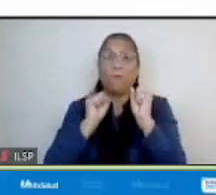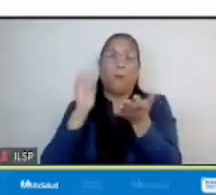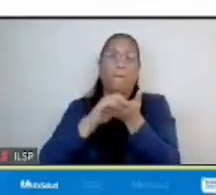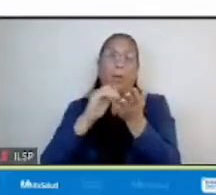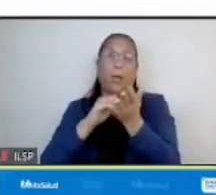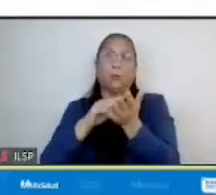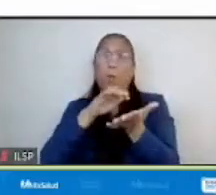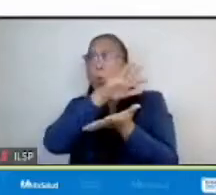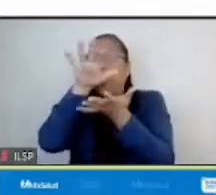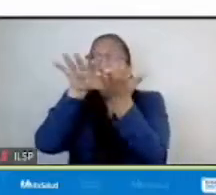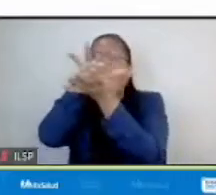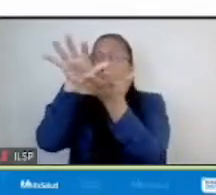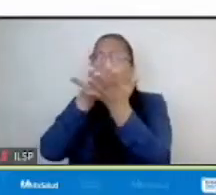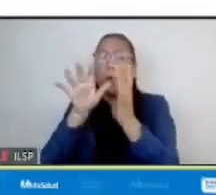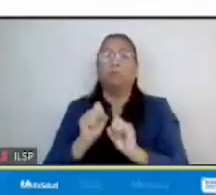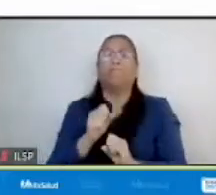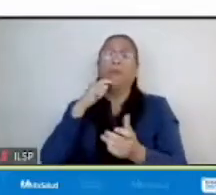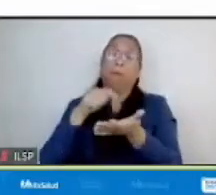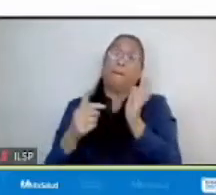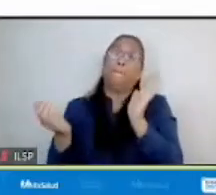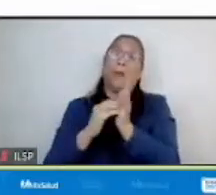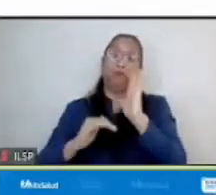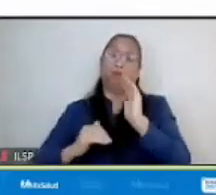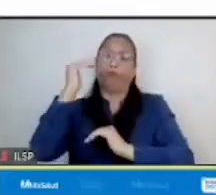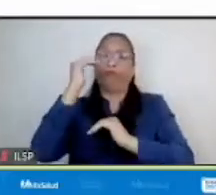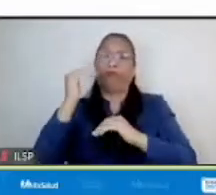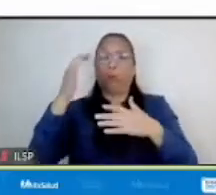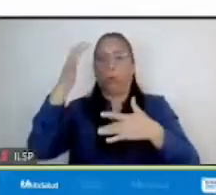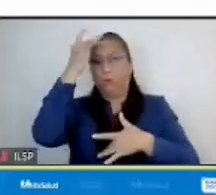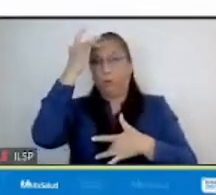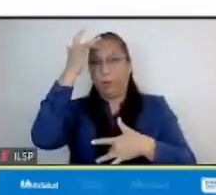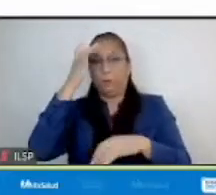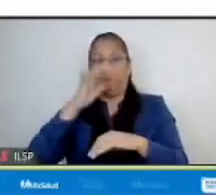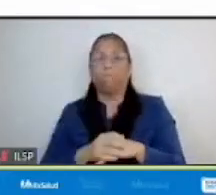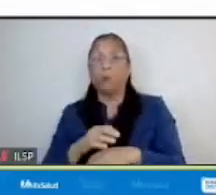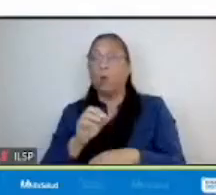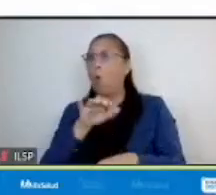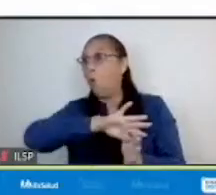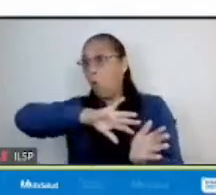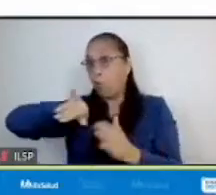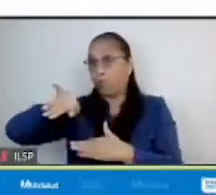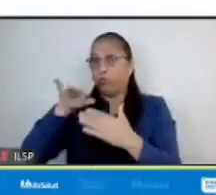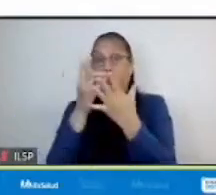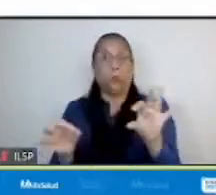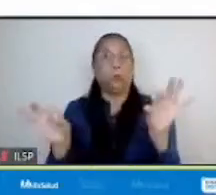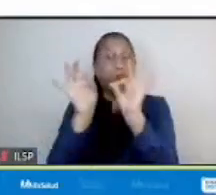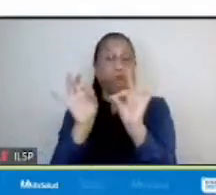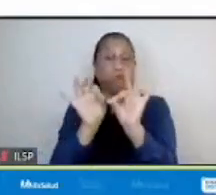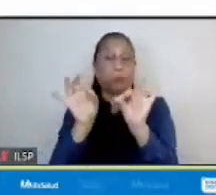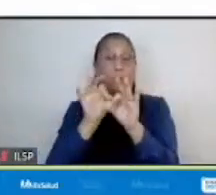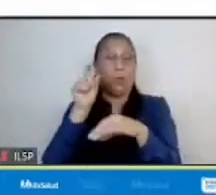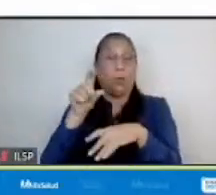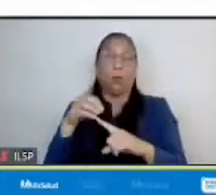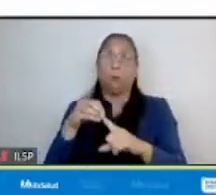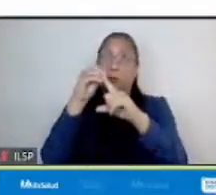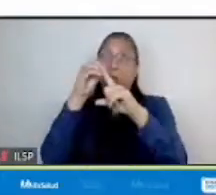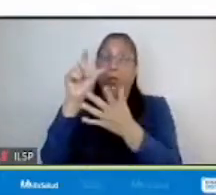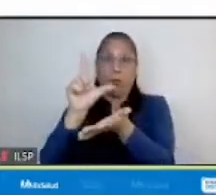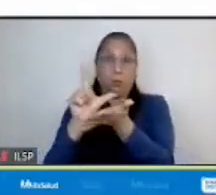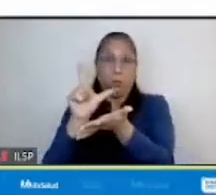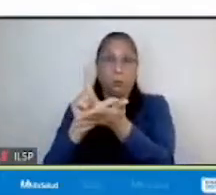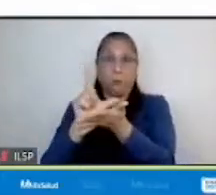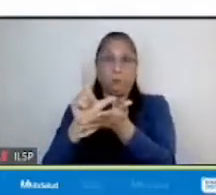tener mayor cantidad de infecciones. Y otra cosa muy importante, y es muy importante sobre todo en ciudades como Lima,